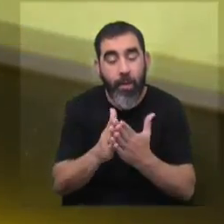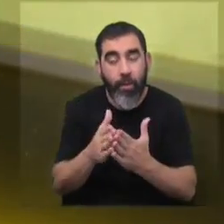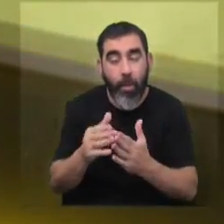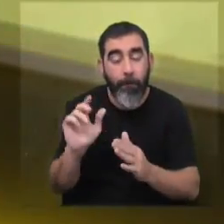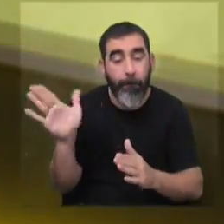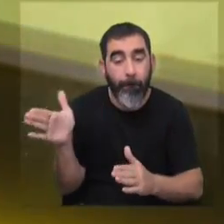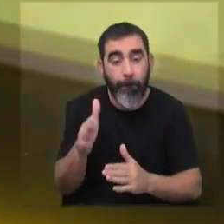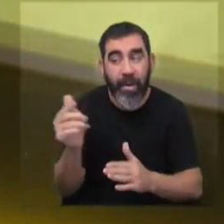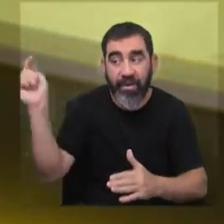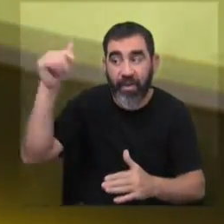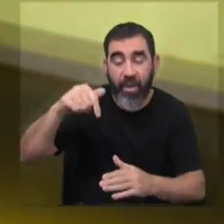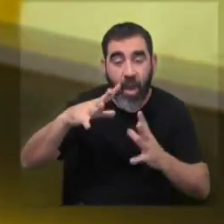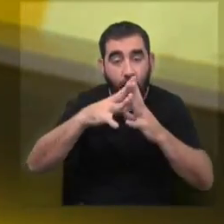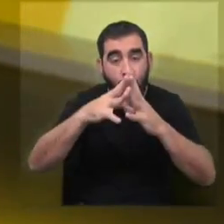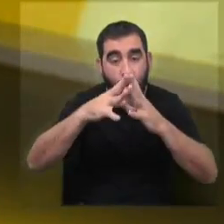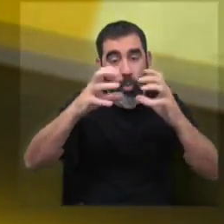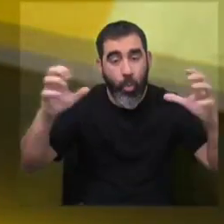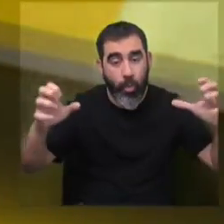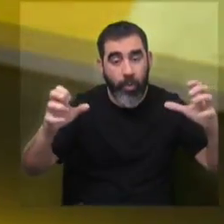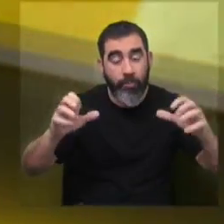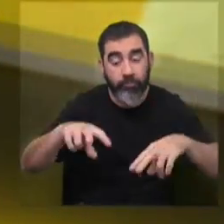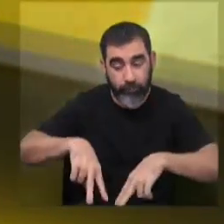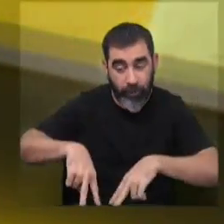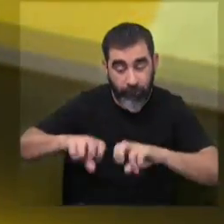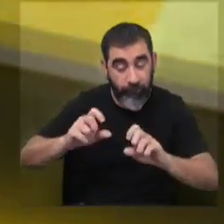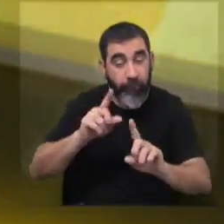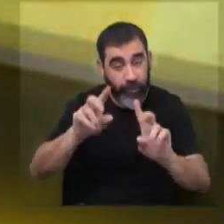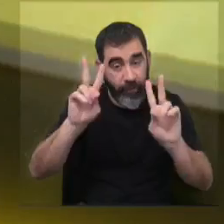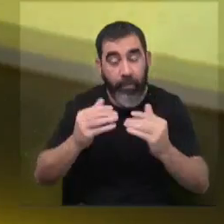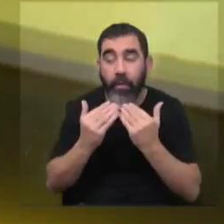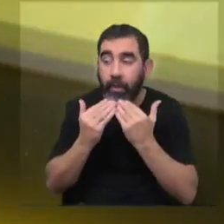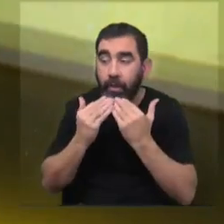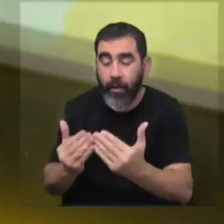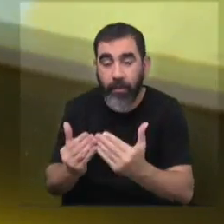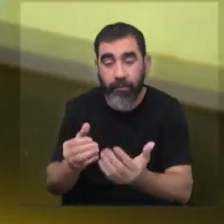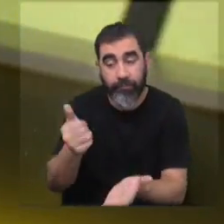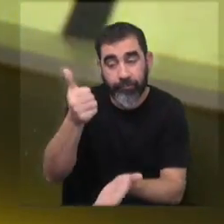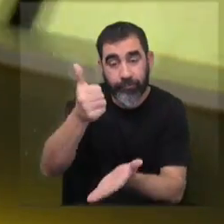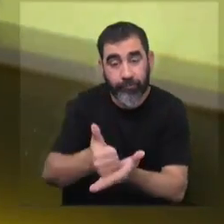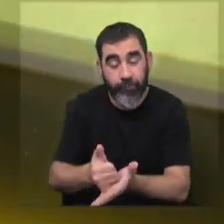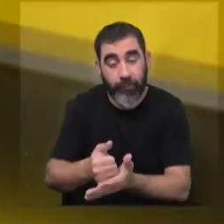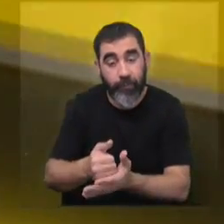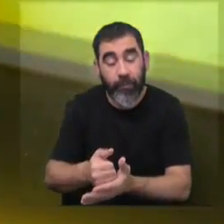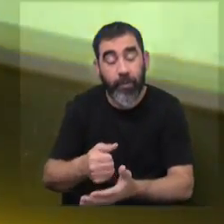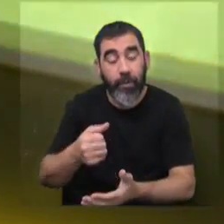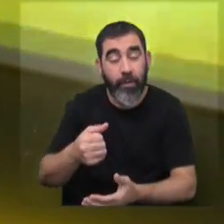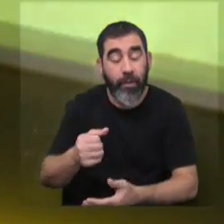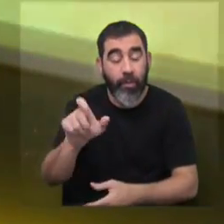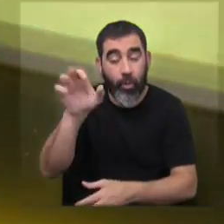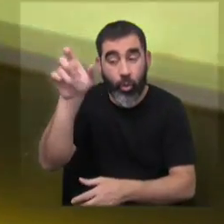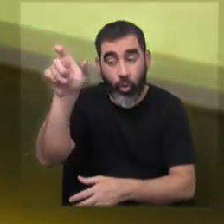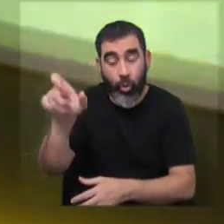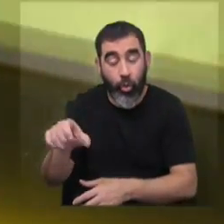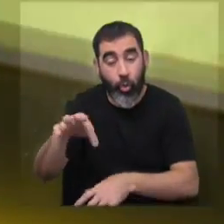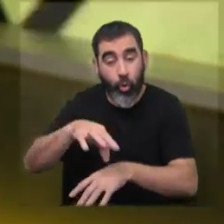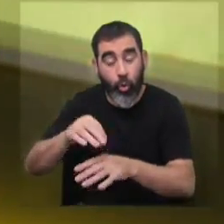que es un libro que compila trabajos de investigación, y le agradecemos muchísimo la presencia en estudios a la doctora Nivia Beroa, una de las editoras del